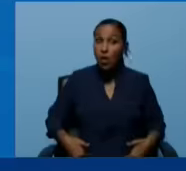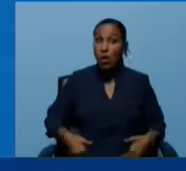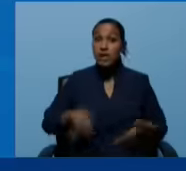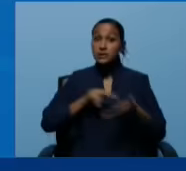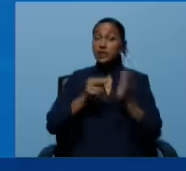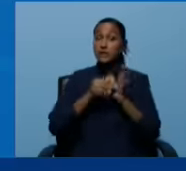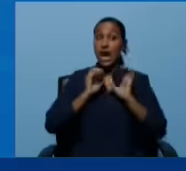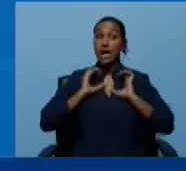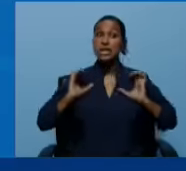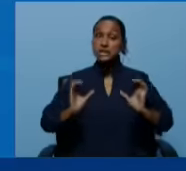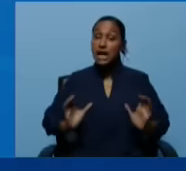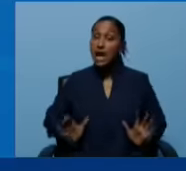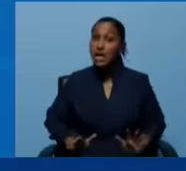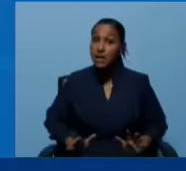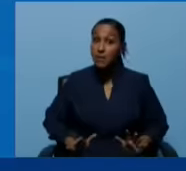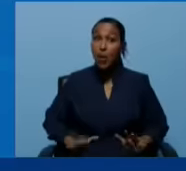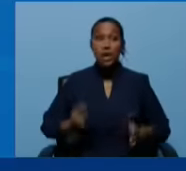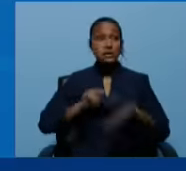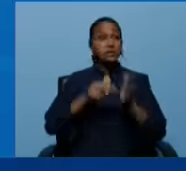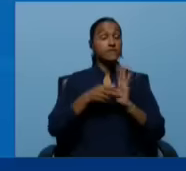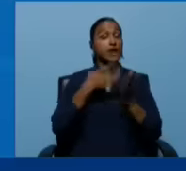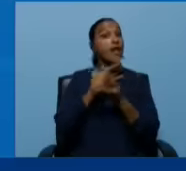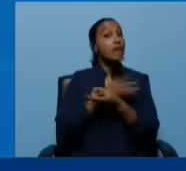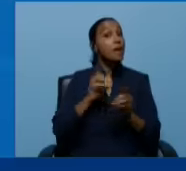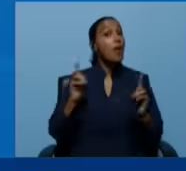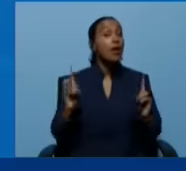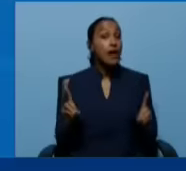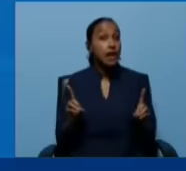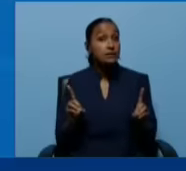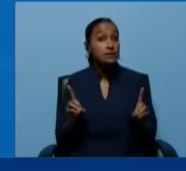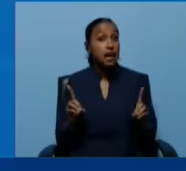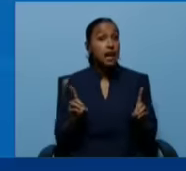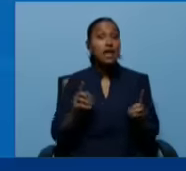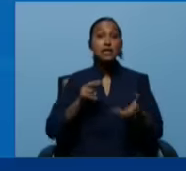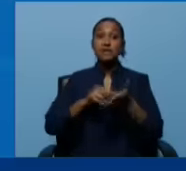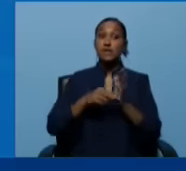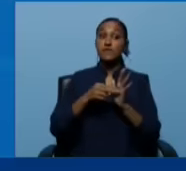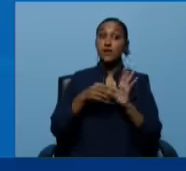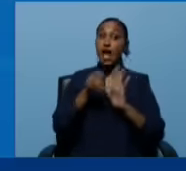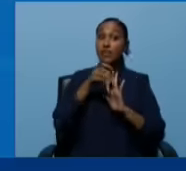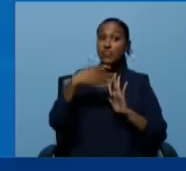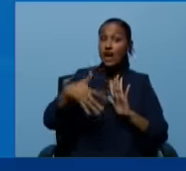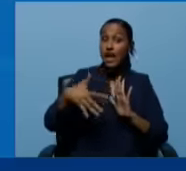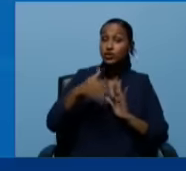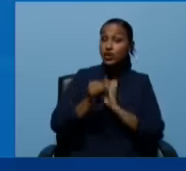cristianismo, democracia, derecho internacional.